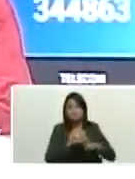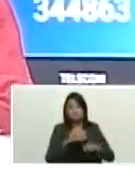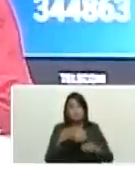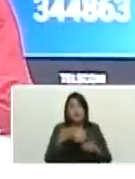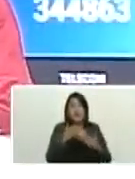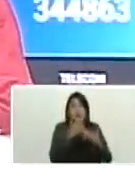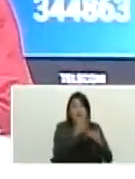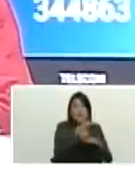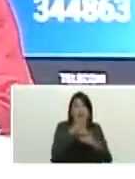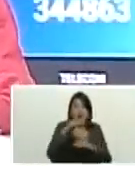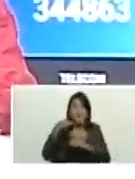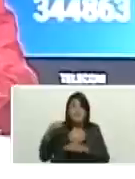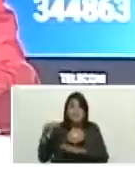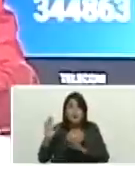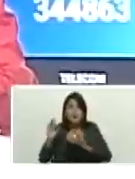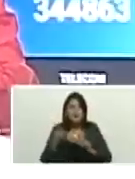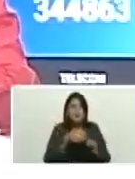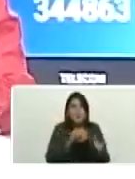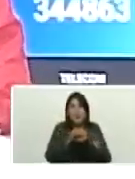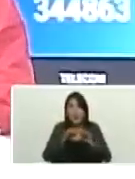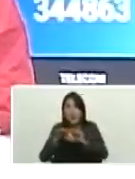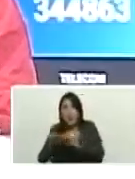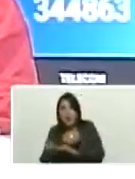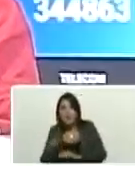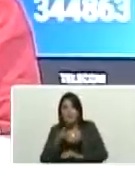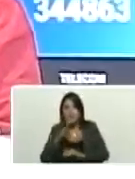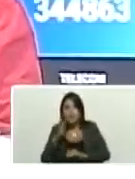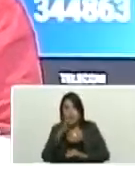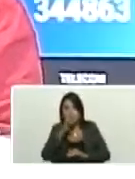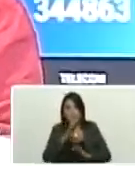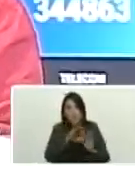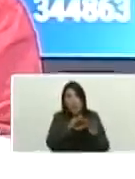etapas. Yo lo caracterizaba, se lo decía